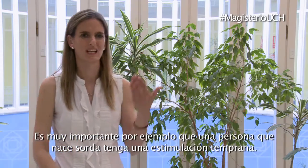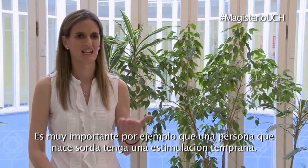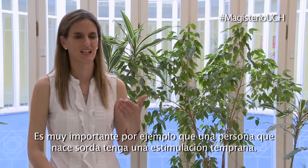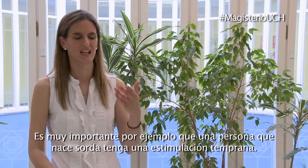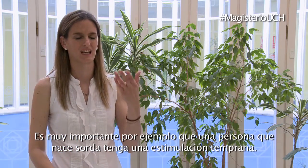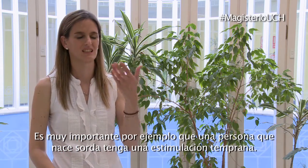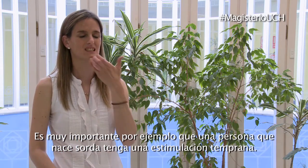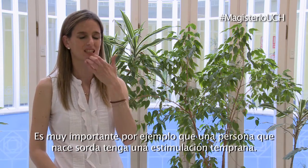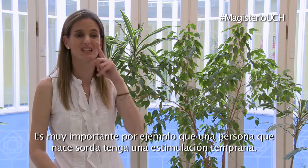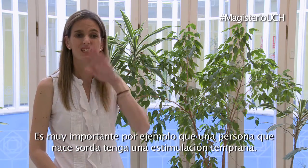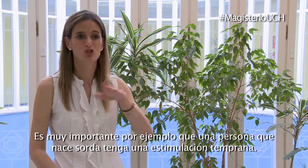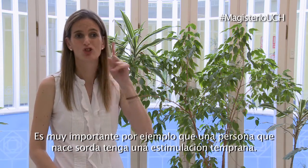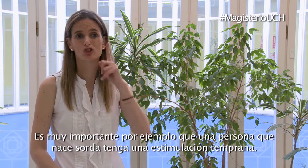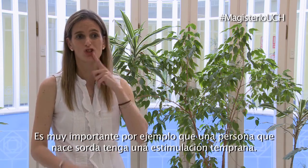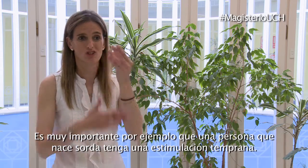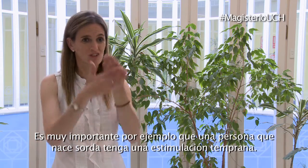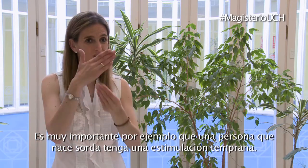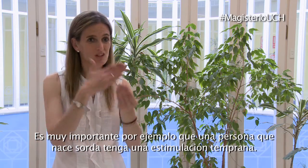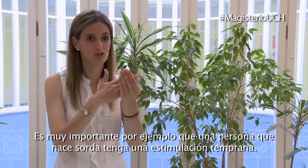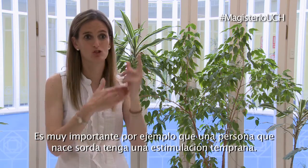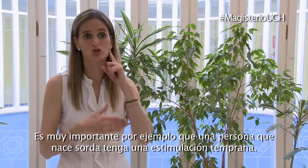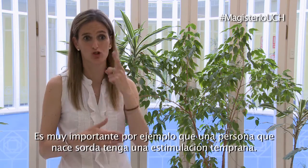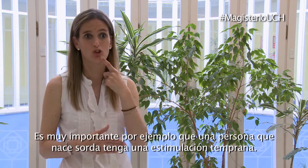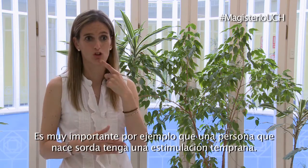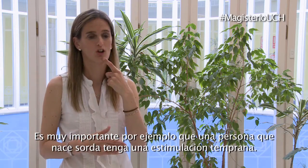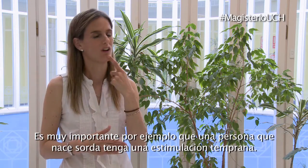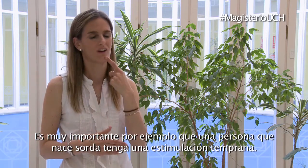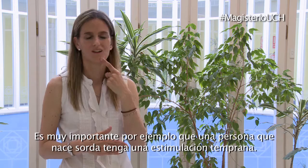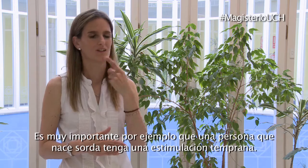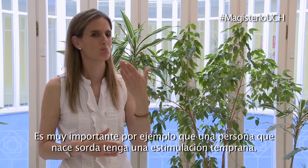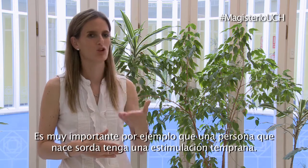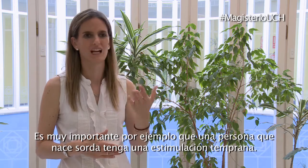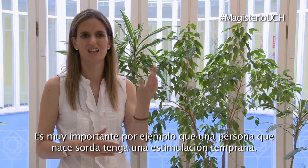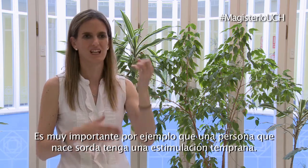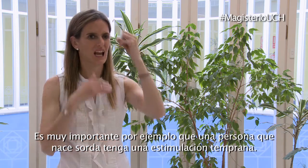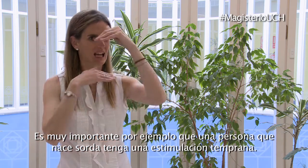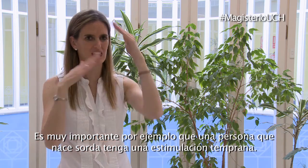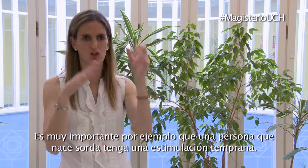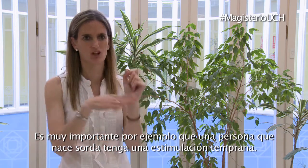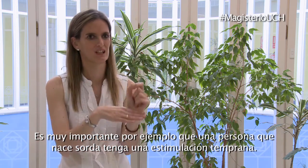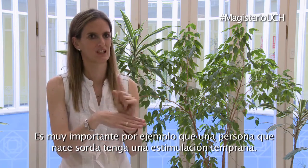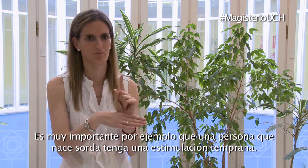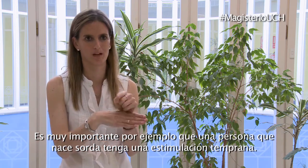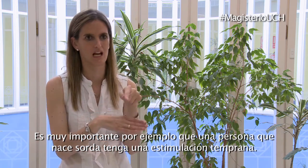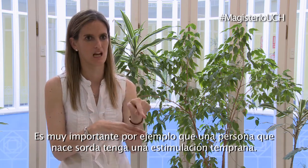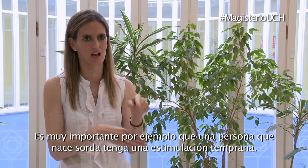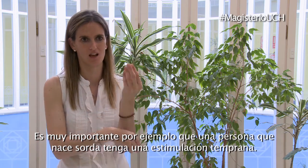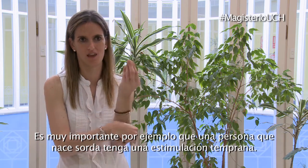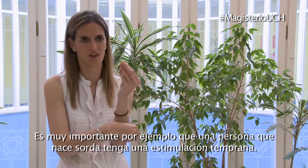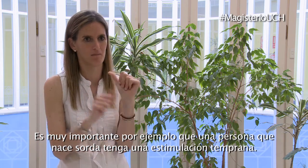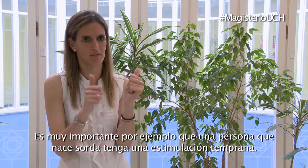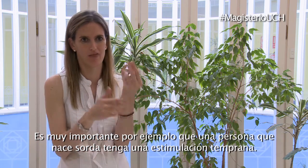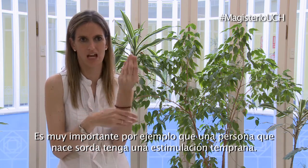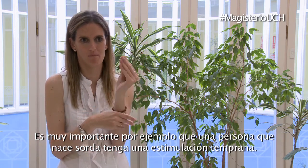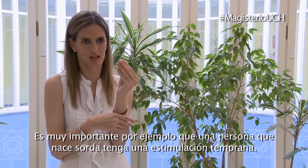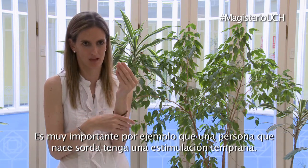Es muy importante que, por ejemplo, una persona que nace sorda, es muy importante el tema de la atención